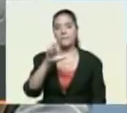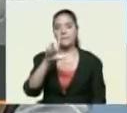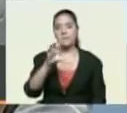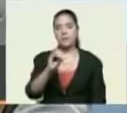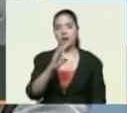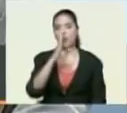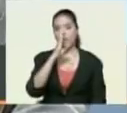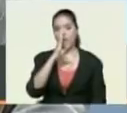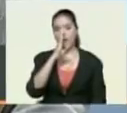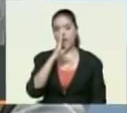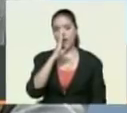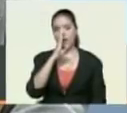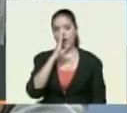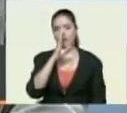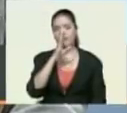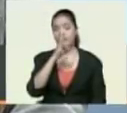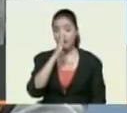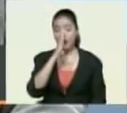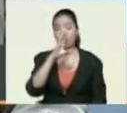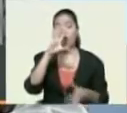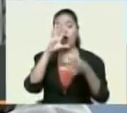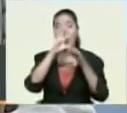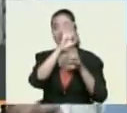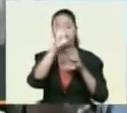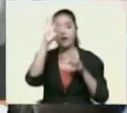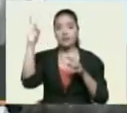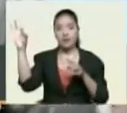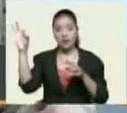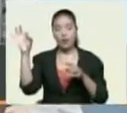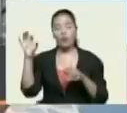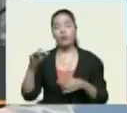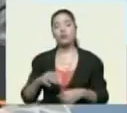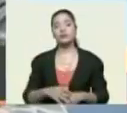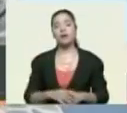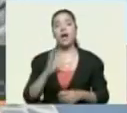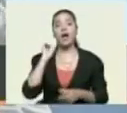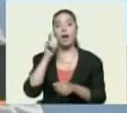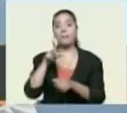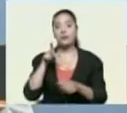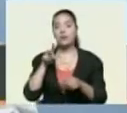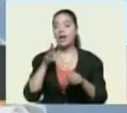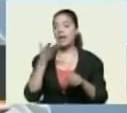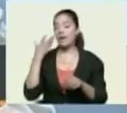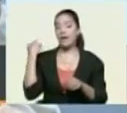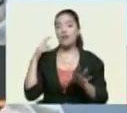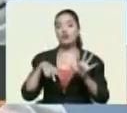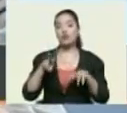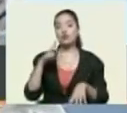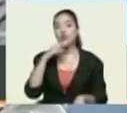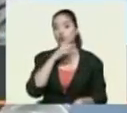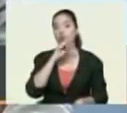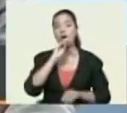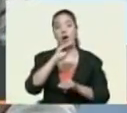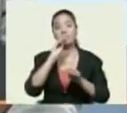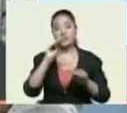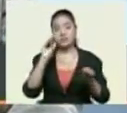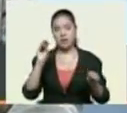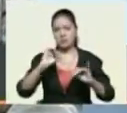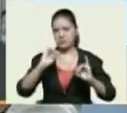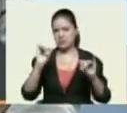de Banesco en la ciudad de Puerto Ayacucho, Amazonas. Ya el 12 de octubre nosotros anunciamos